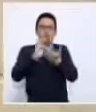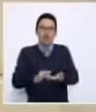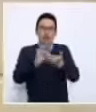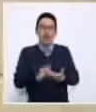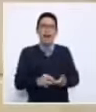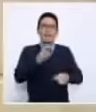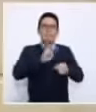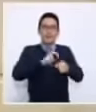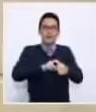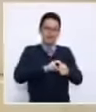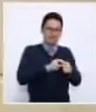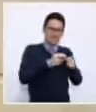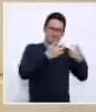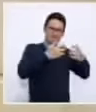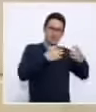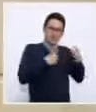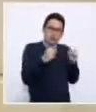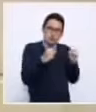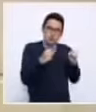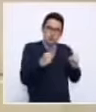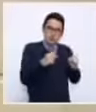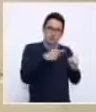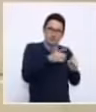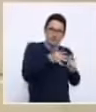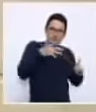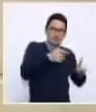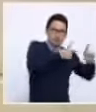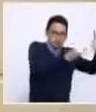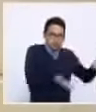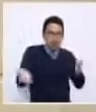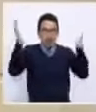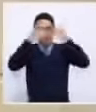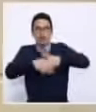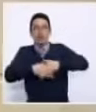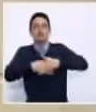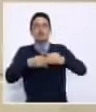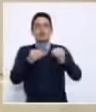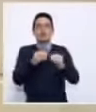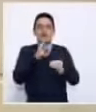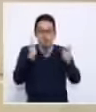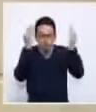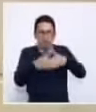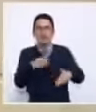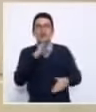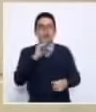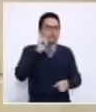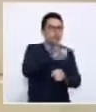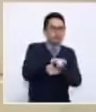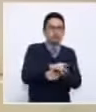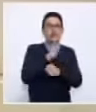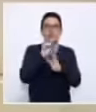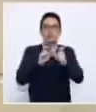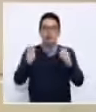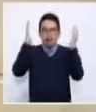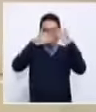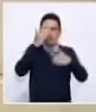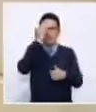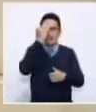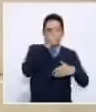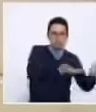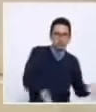precocida. Pero ¿cuánta papa en fresco entró por debajo de cuerda y nadie se dio cuenta? ¿Y quién lleva estas cifras? ¿Y quién persigue a estos delincuentes y a estas